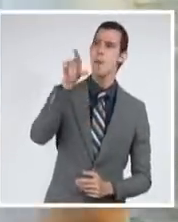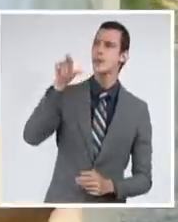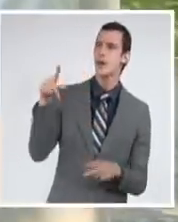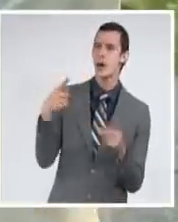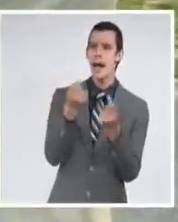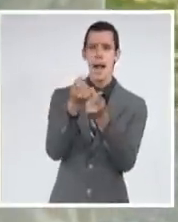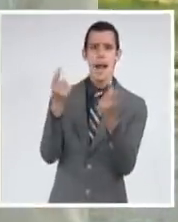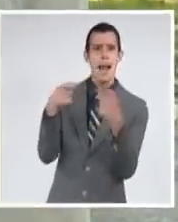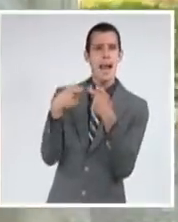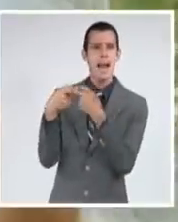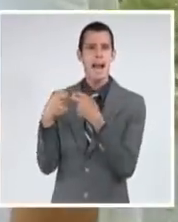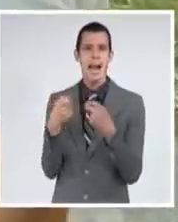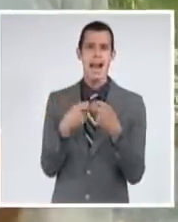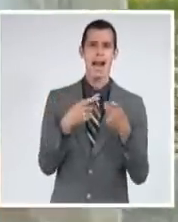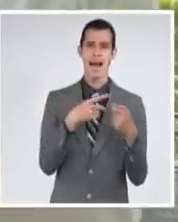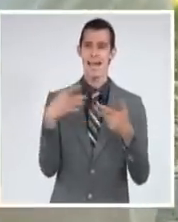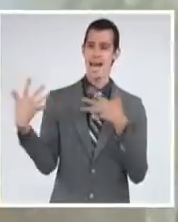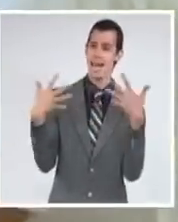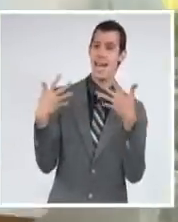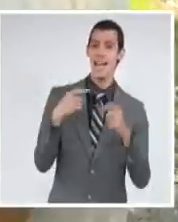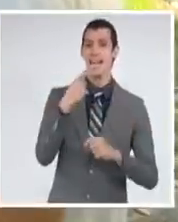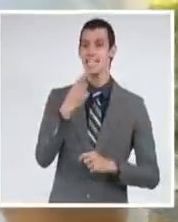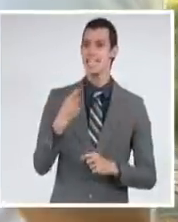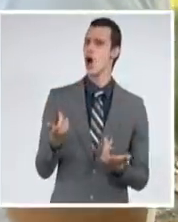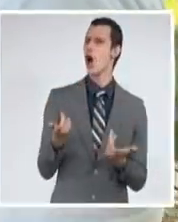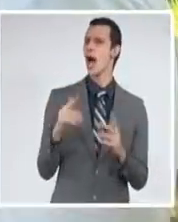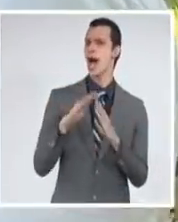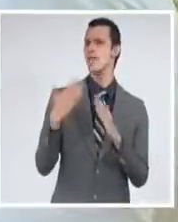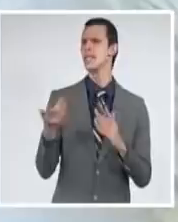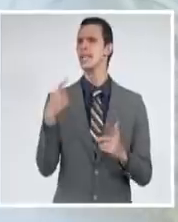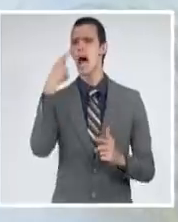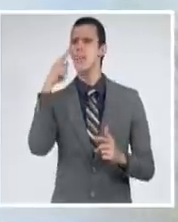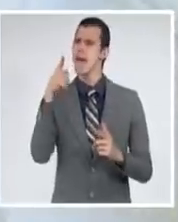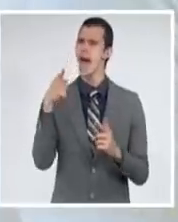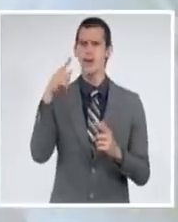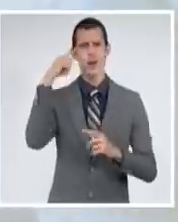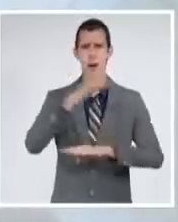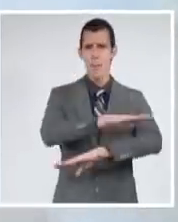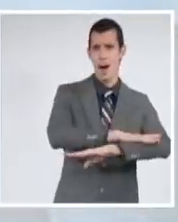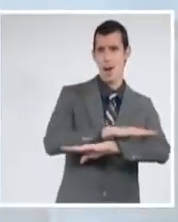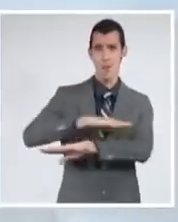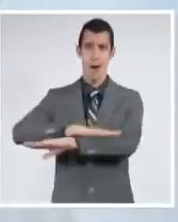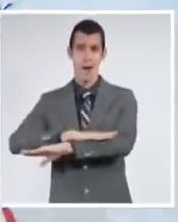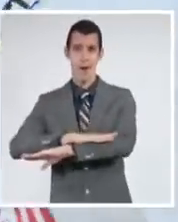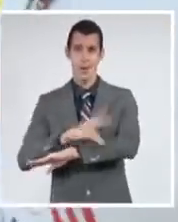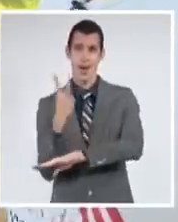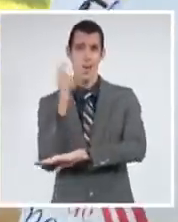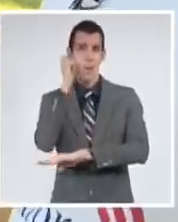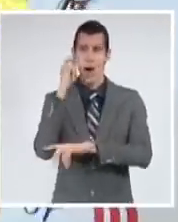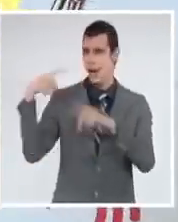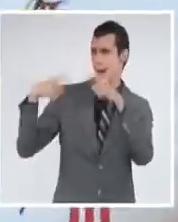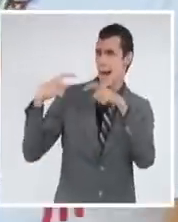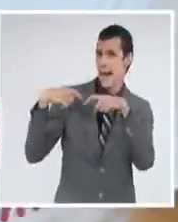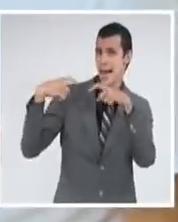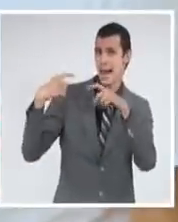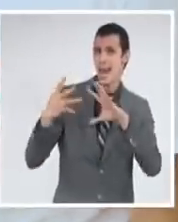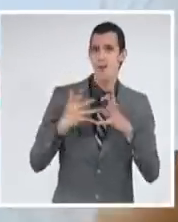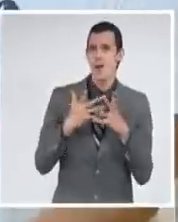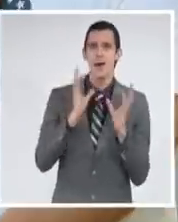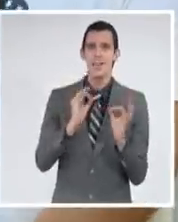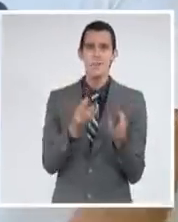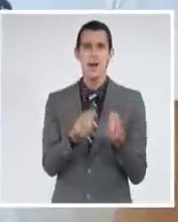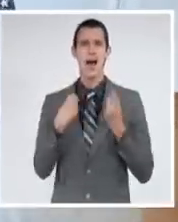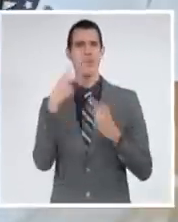hablando. Vecina, oye, te llegó tal cosa. Se extraña, ¿no? Se extraña la alegría que